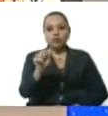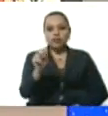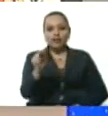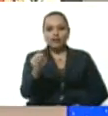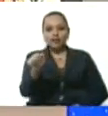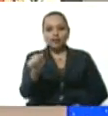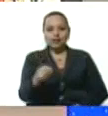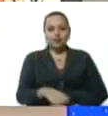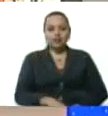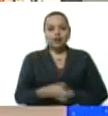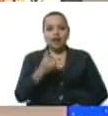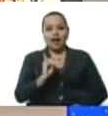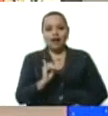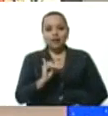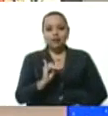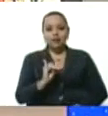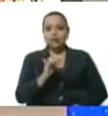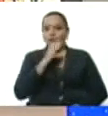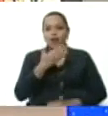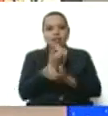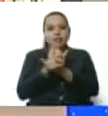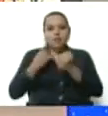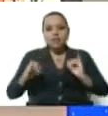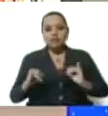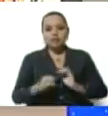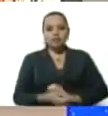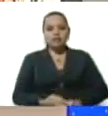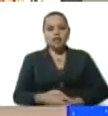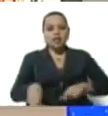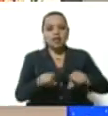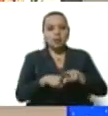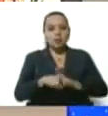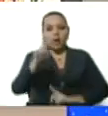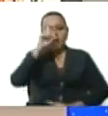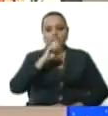había adquirido su independencia, como ocurre en